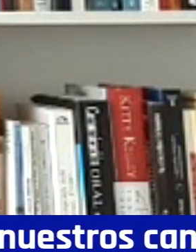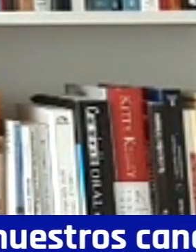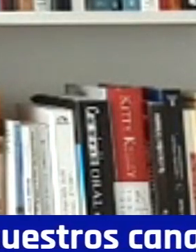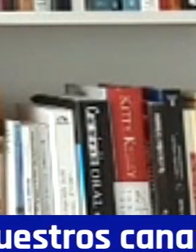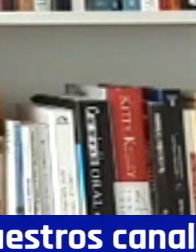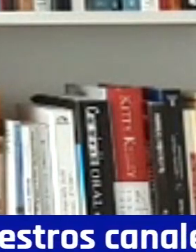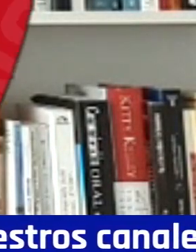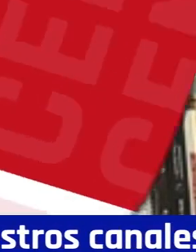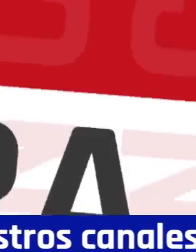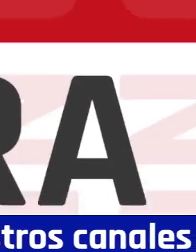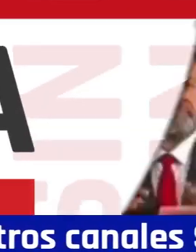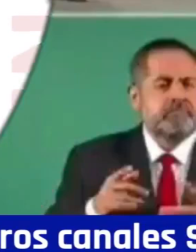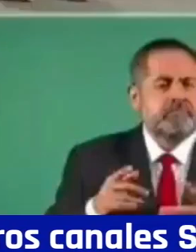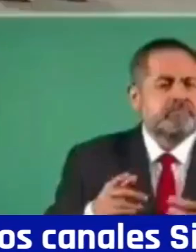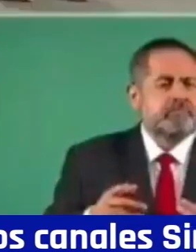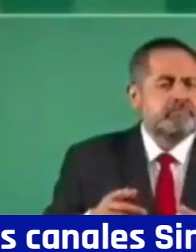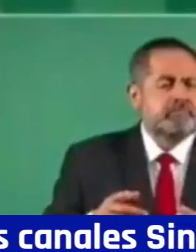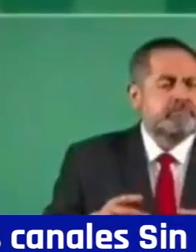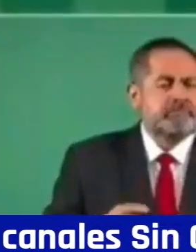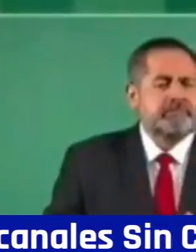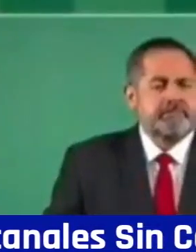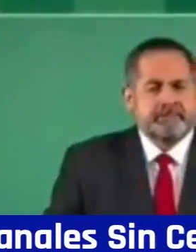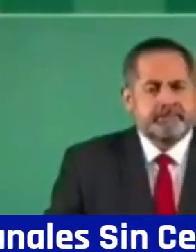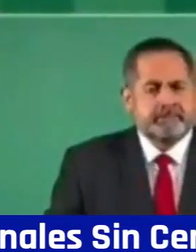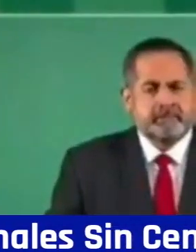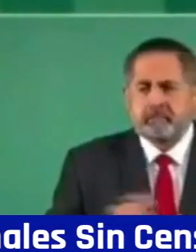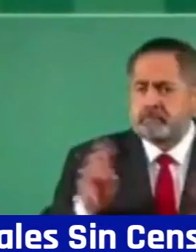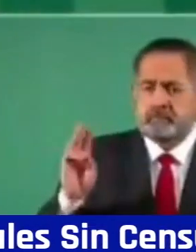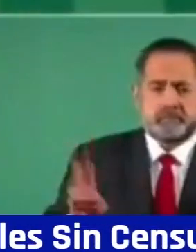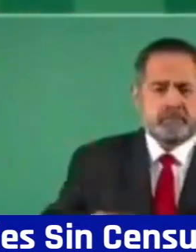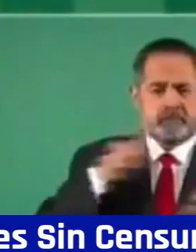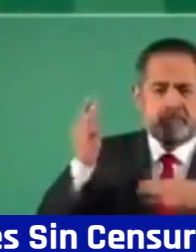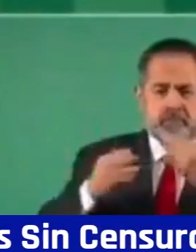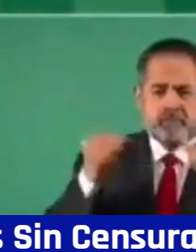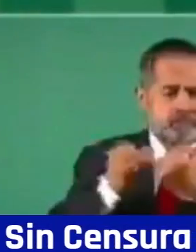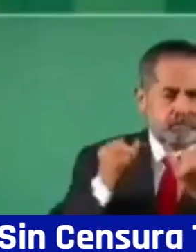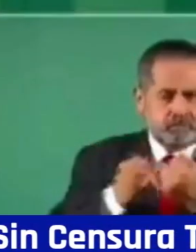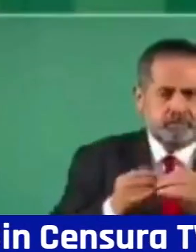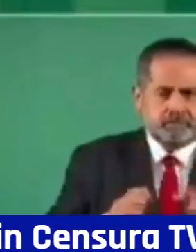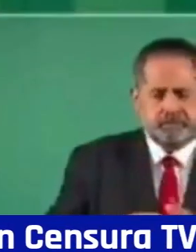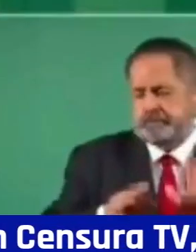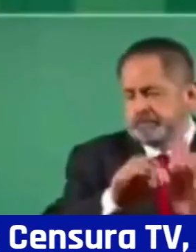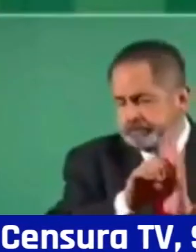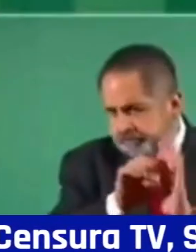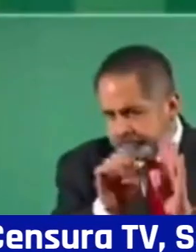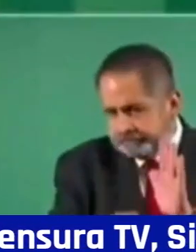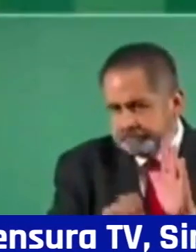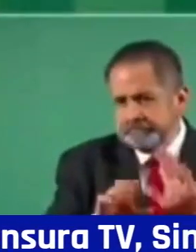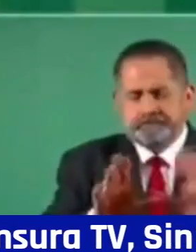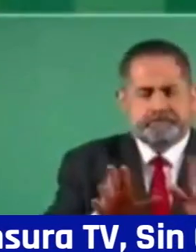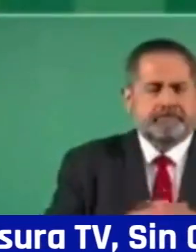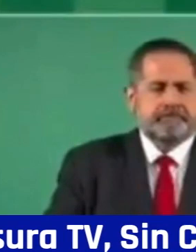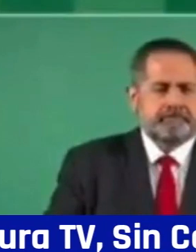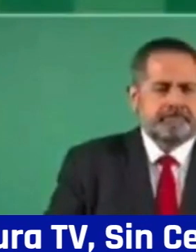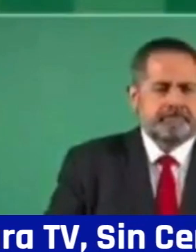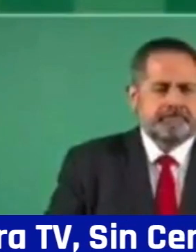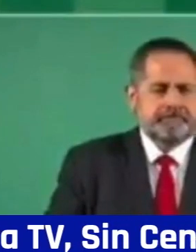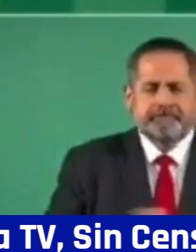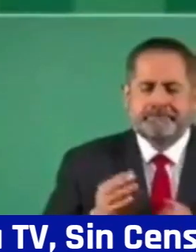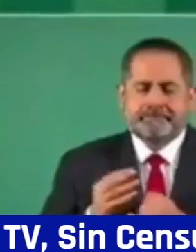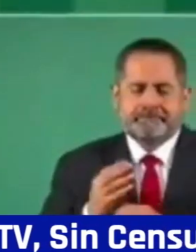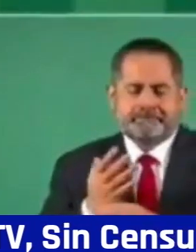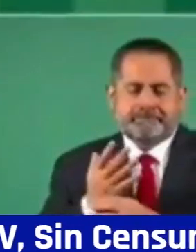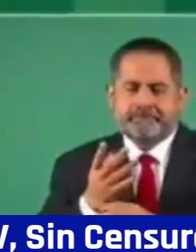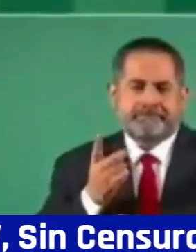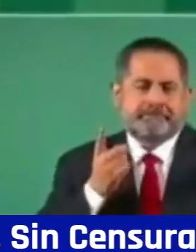lujo es en todo el mundo vamos a suponer como dicen los abogados